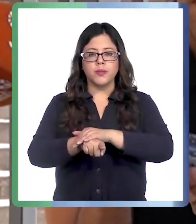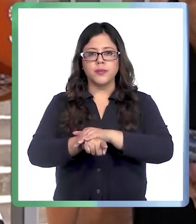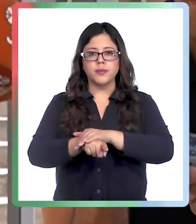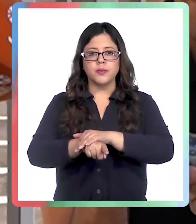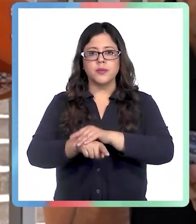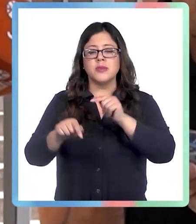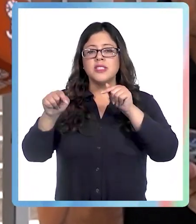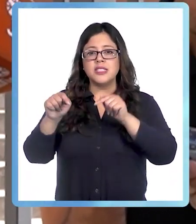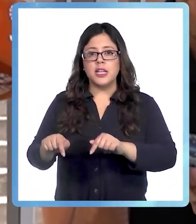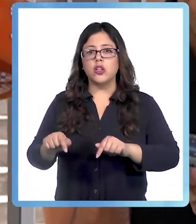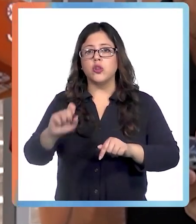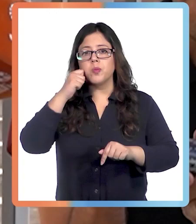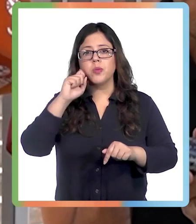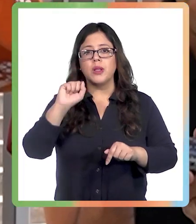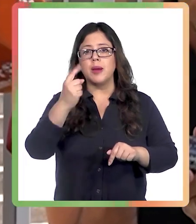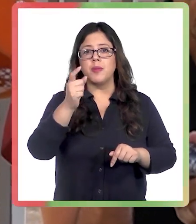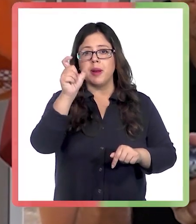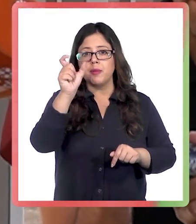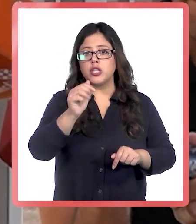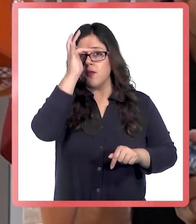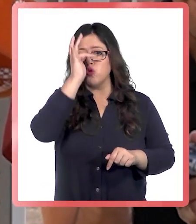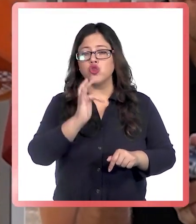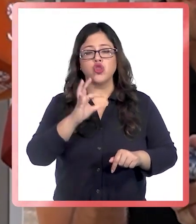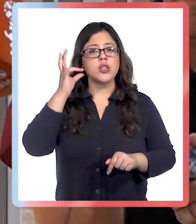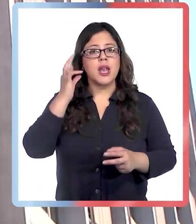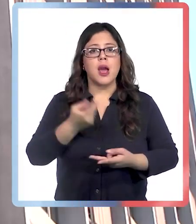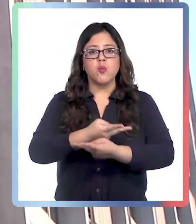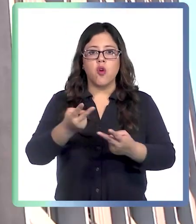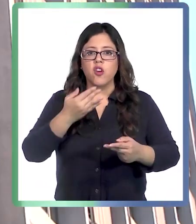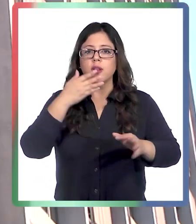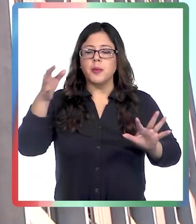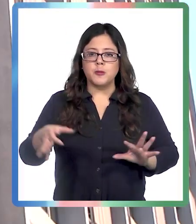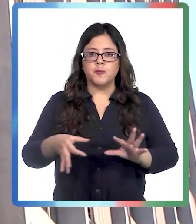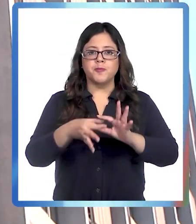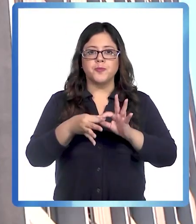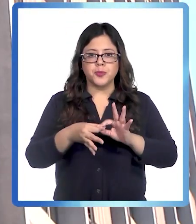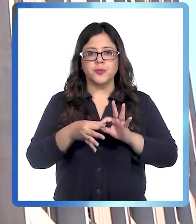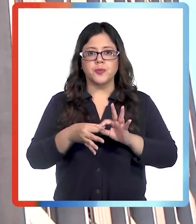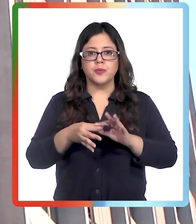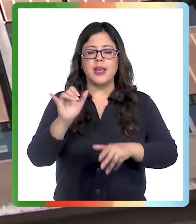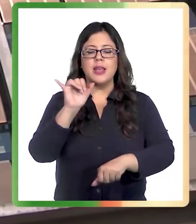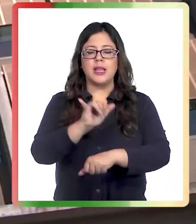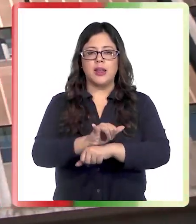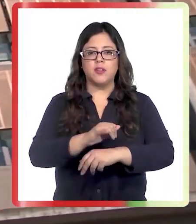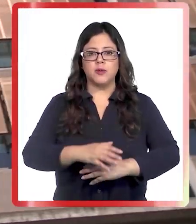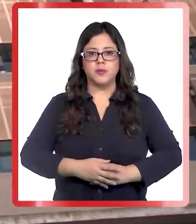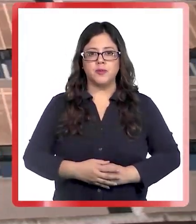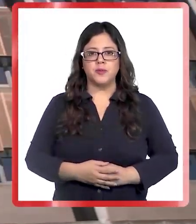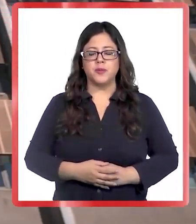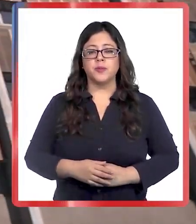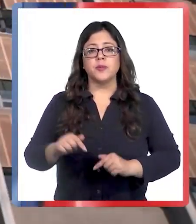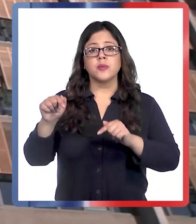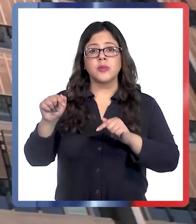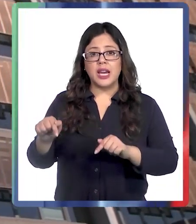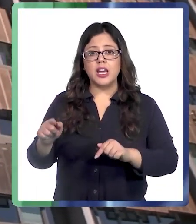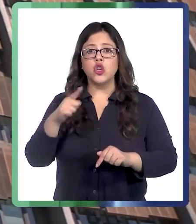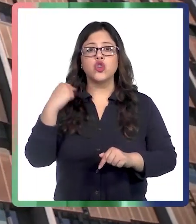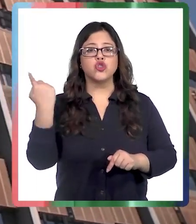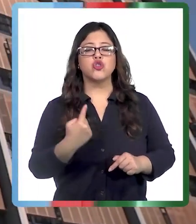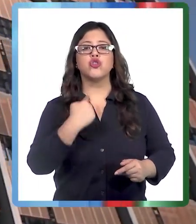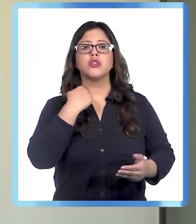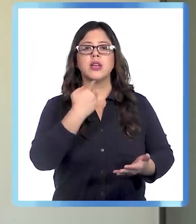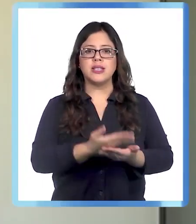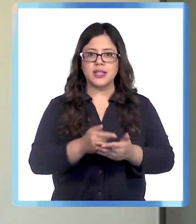corresponde a la primera funcionario público que está también asociada directamente en esta defraudación. Como gobierno regional, que somos querellantes en esta